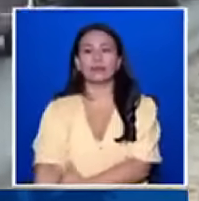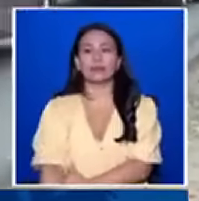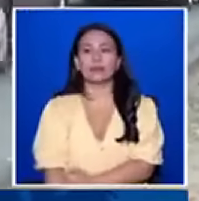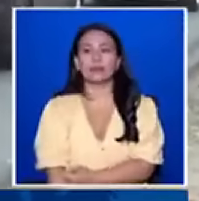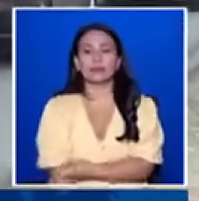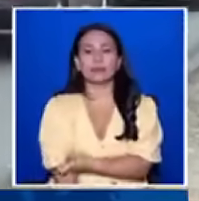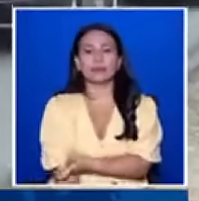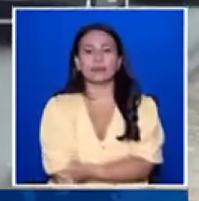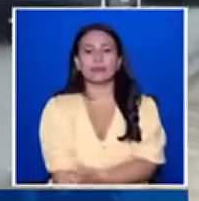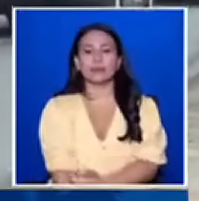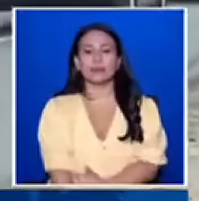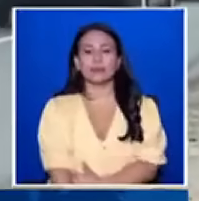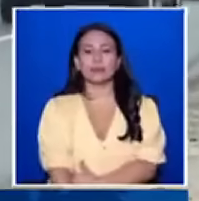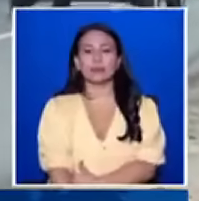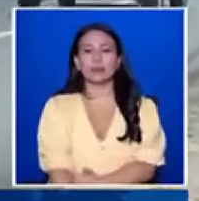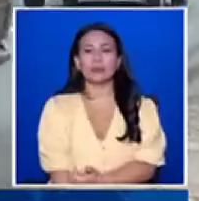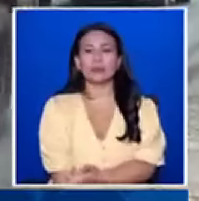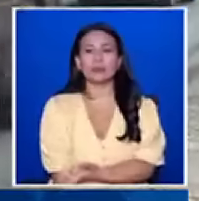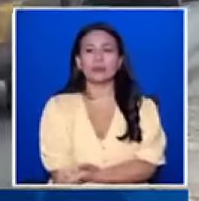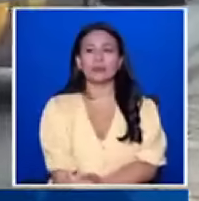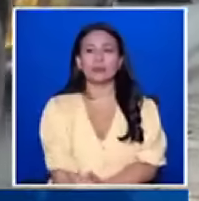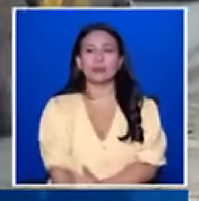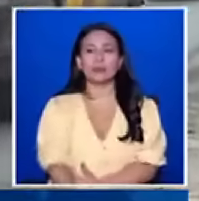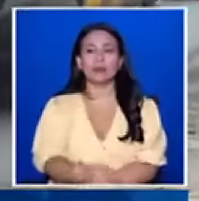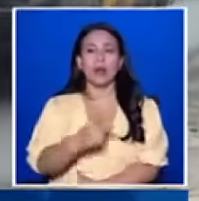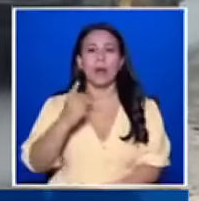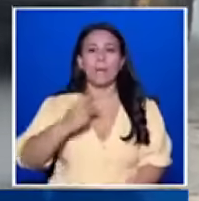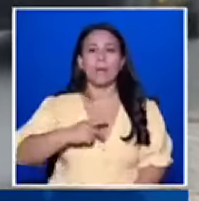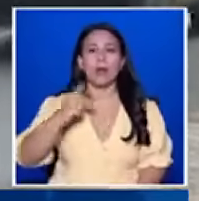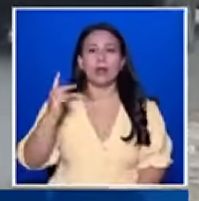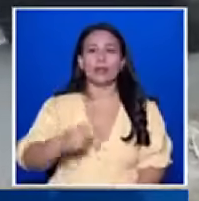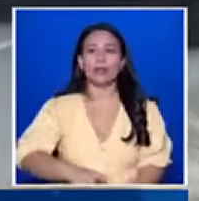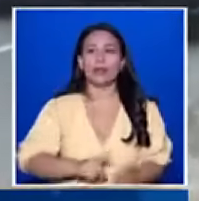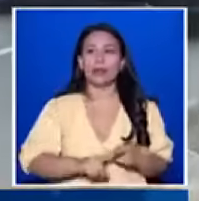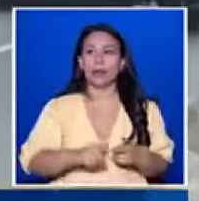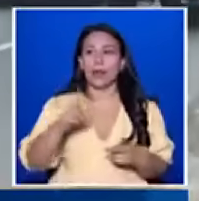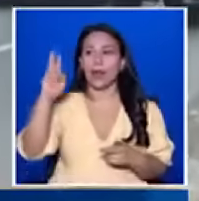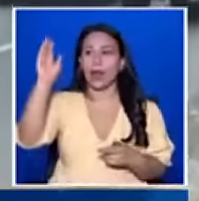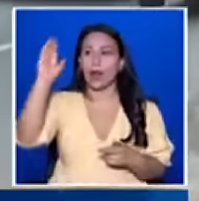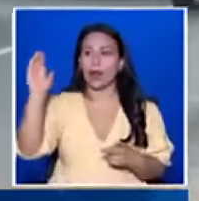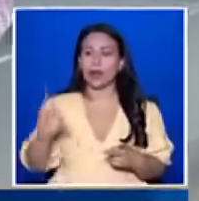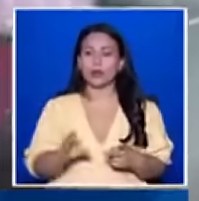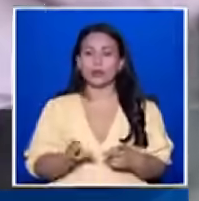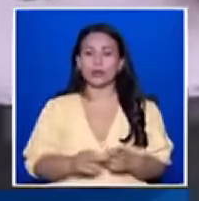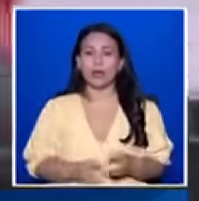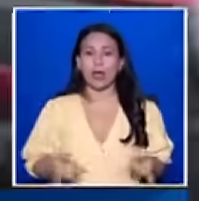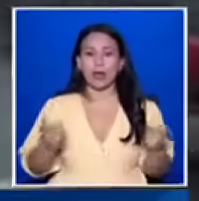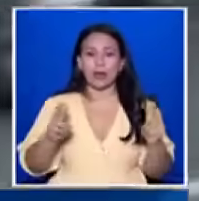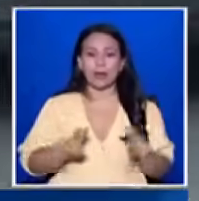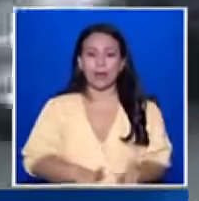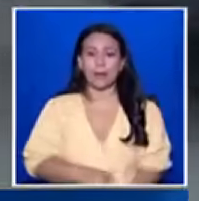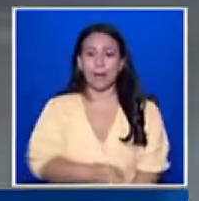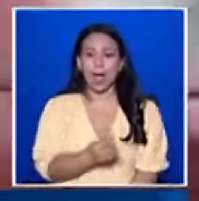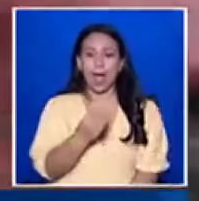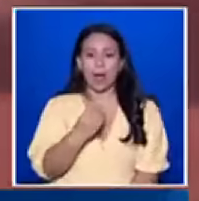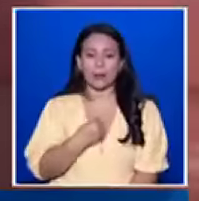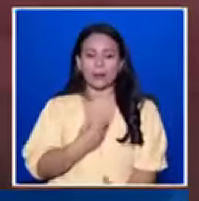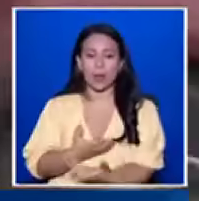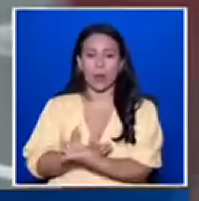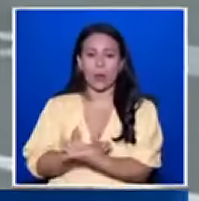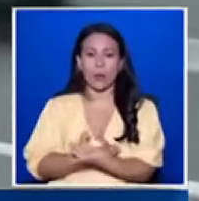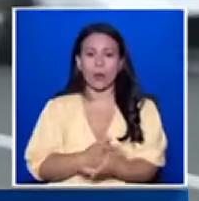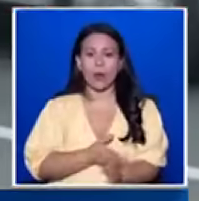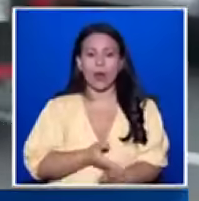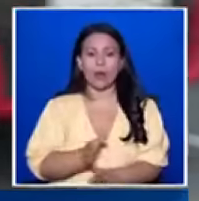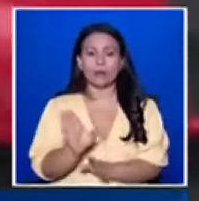Portete, otros por la Avenida del Bombero, hacia la vía La Costa. Y entonces es por eso que a partir del